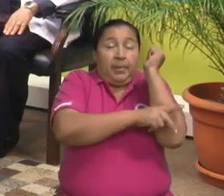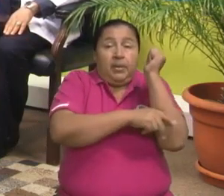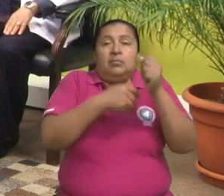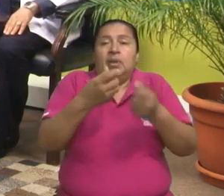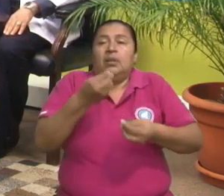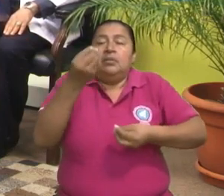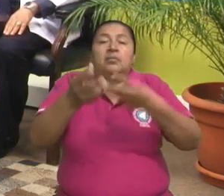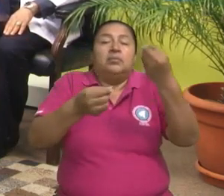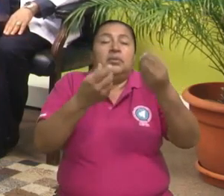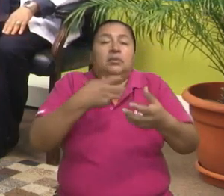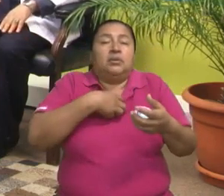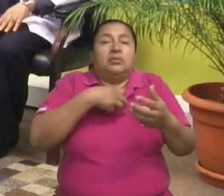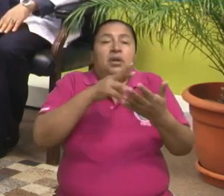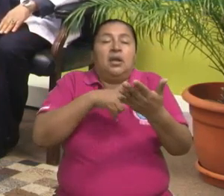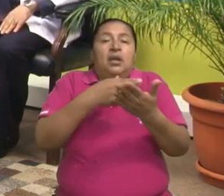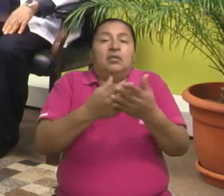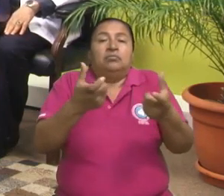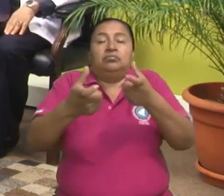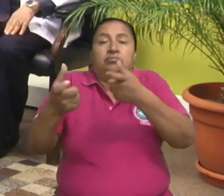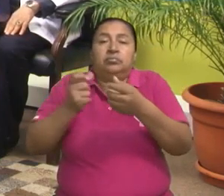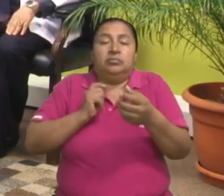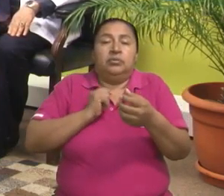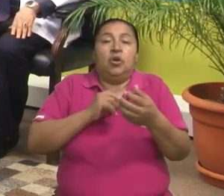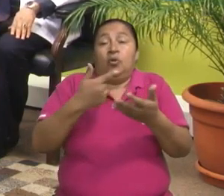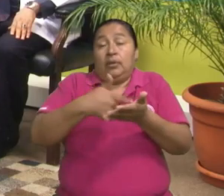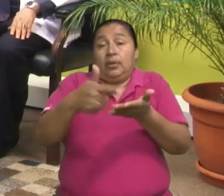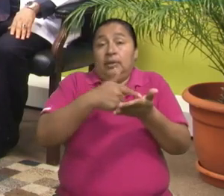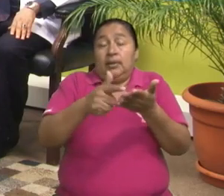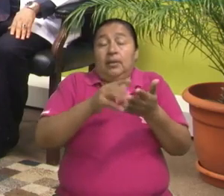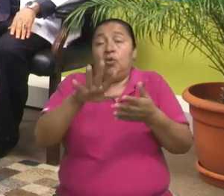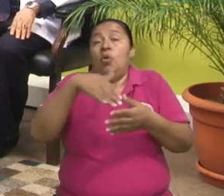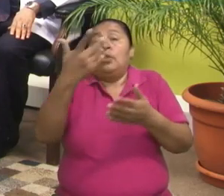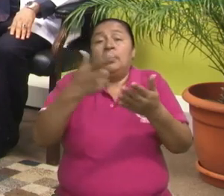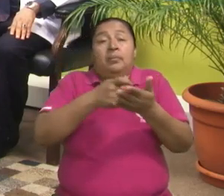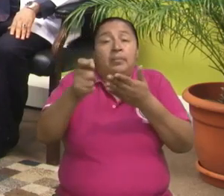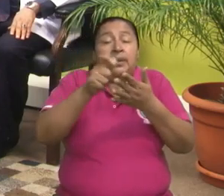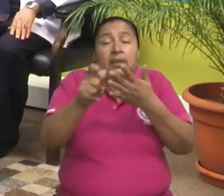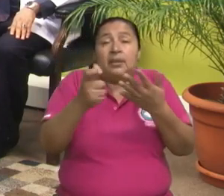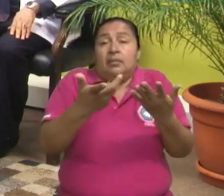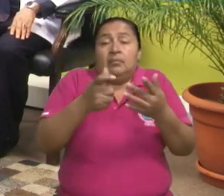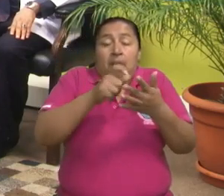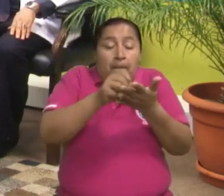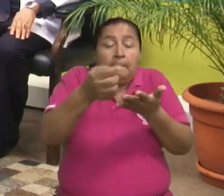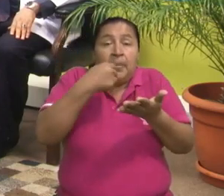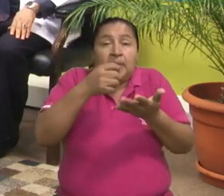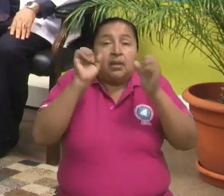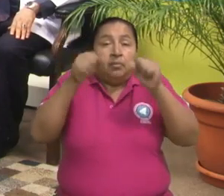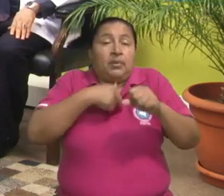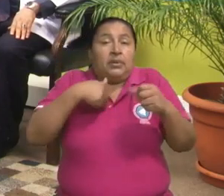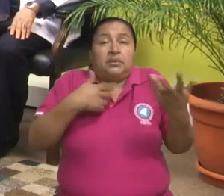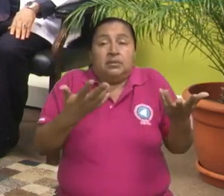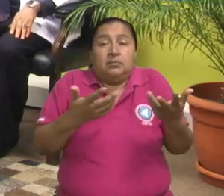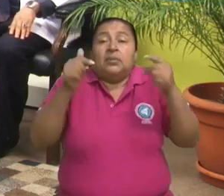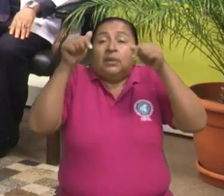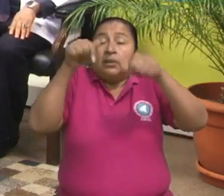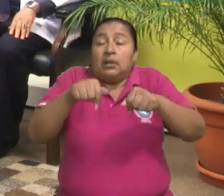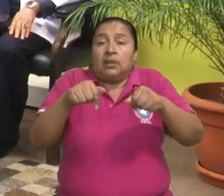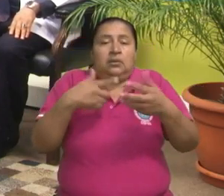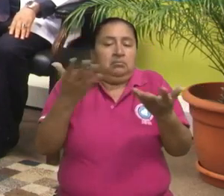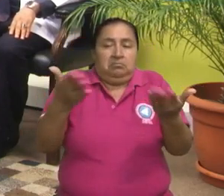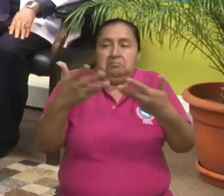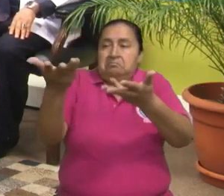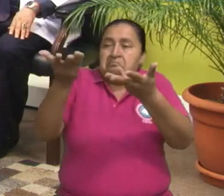estarlo automedicando estar gastando verdad esté en un medicamento de que no nos